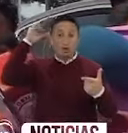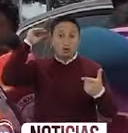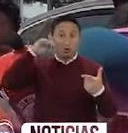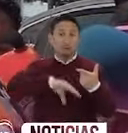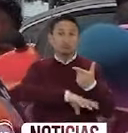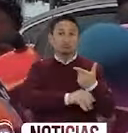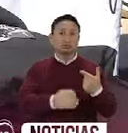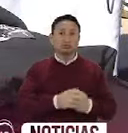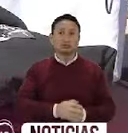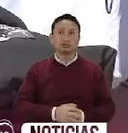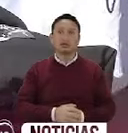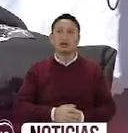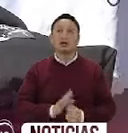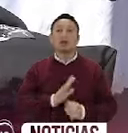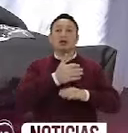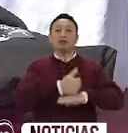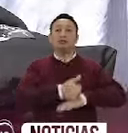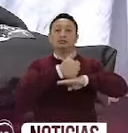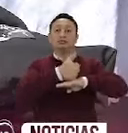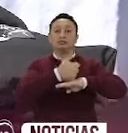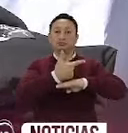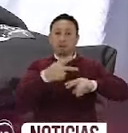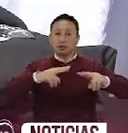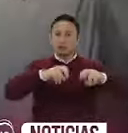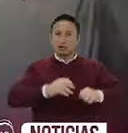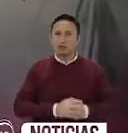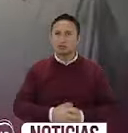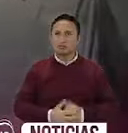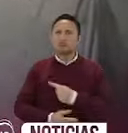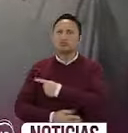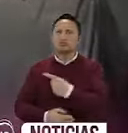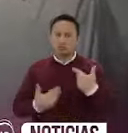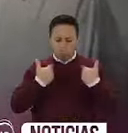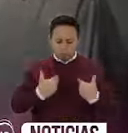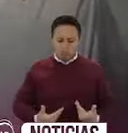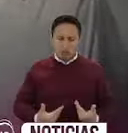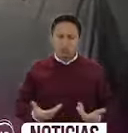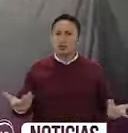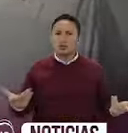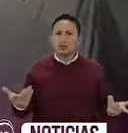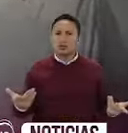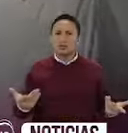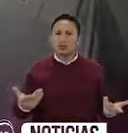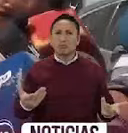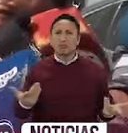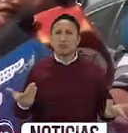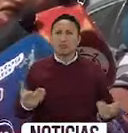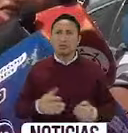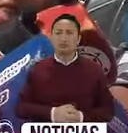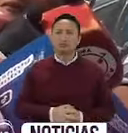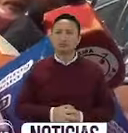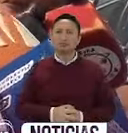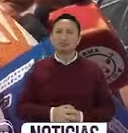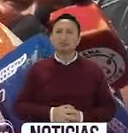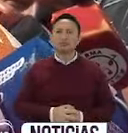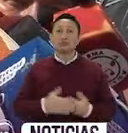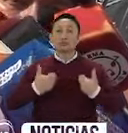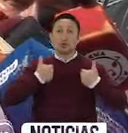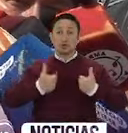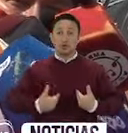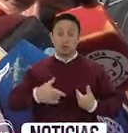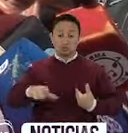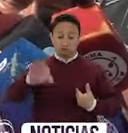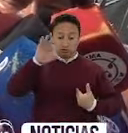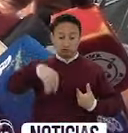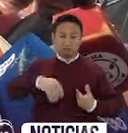las verificaciones. Las autoridades investigan la procedencia de las prendas utilizadas por los sicarios. Los uniformes encontrados